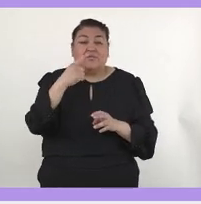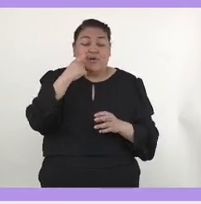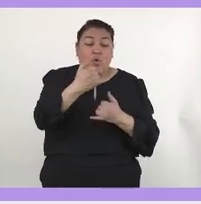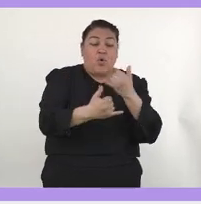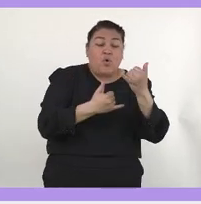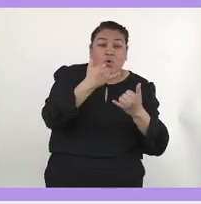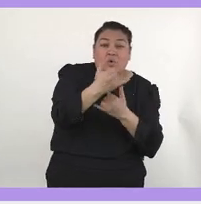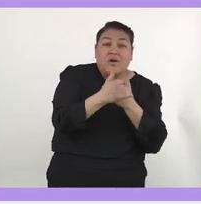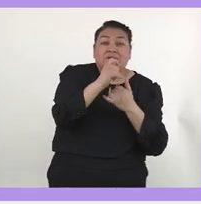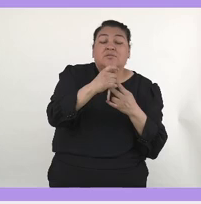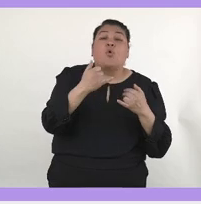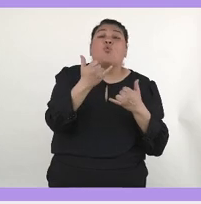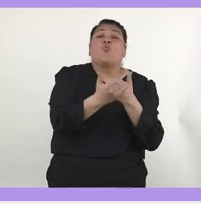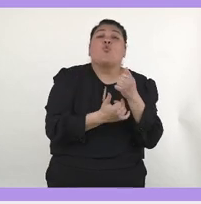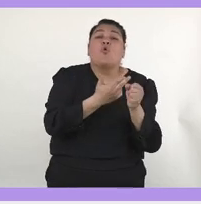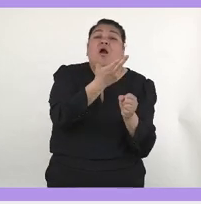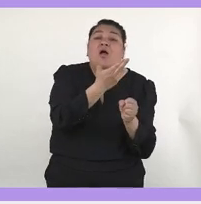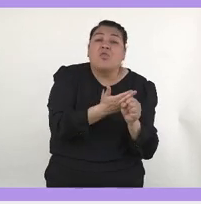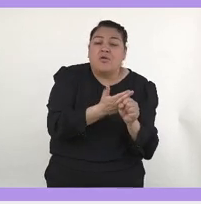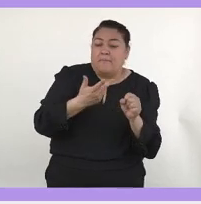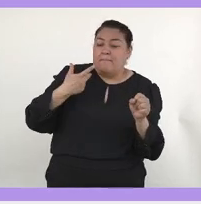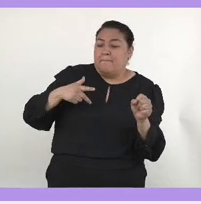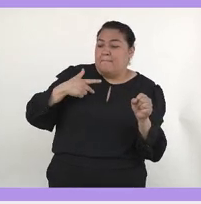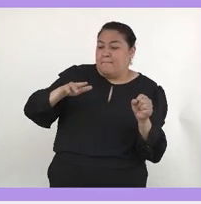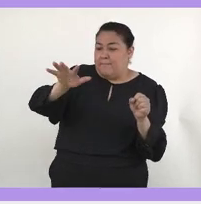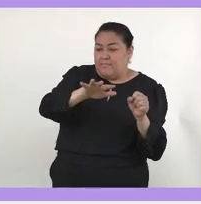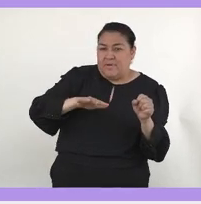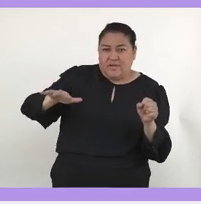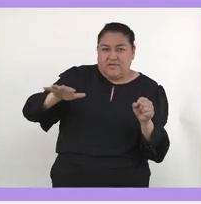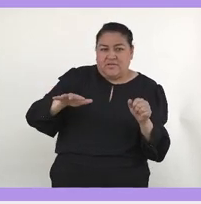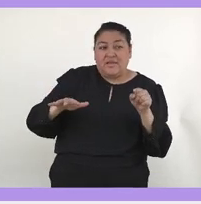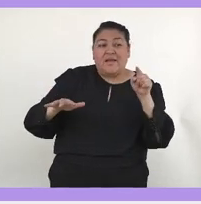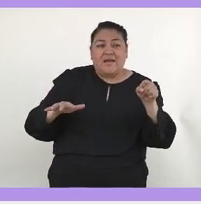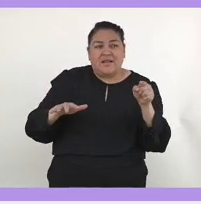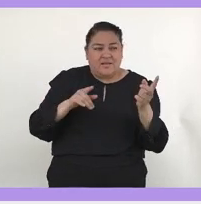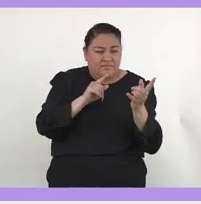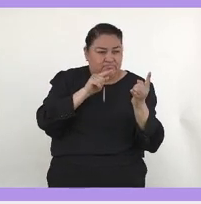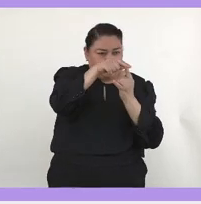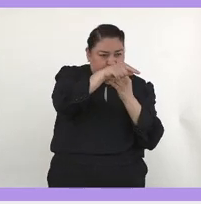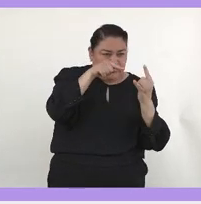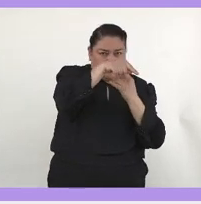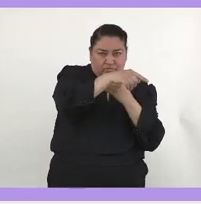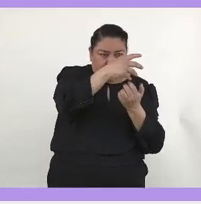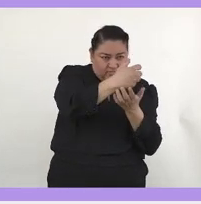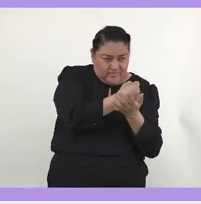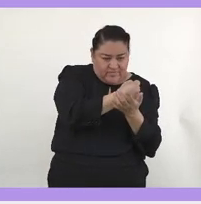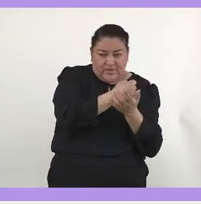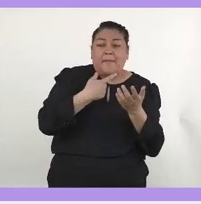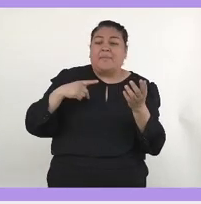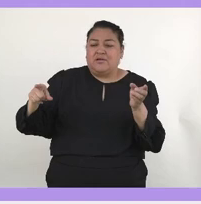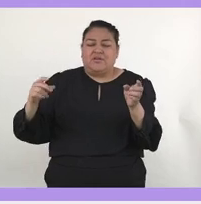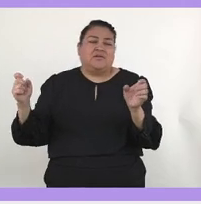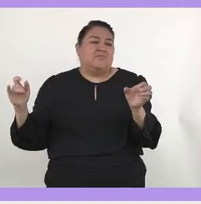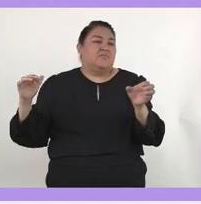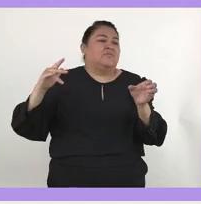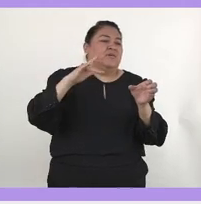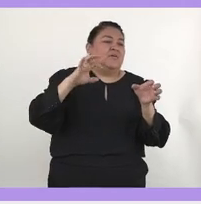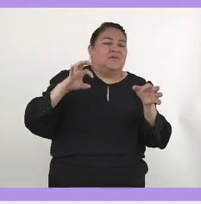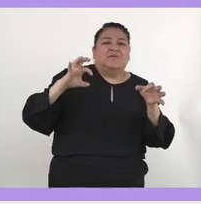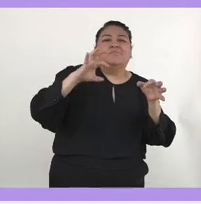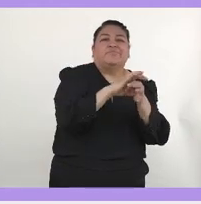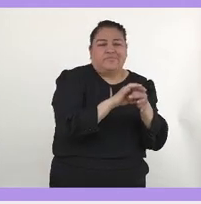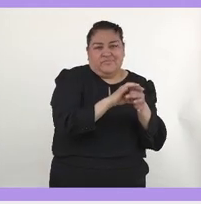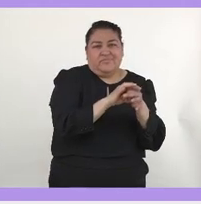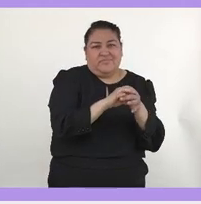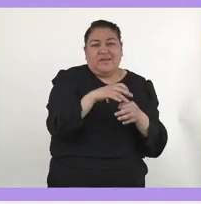y los aficionados la manera de ganar a los aficionados es que las futbolistas lo hagan bien el resto todos los que estamos aquí todos los